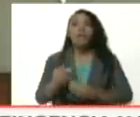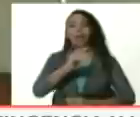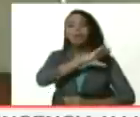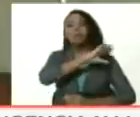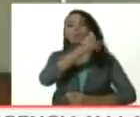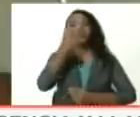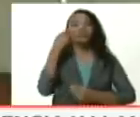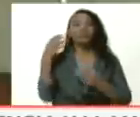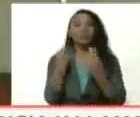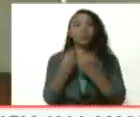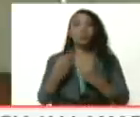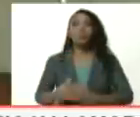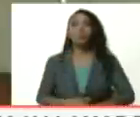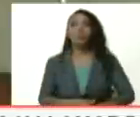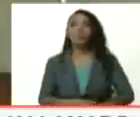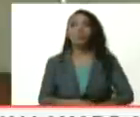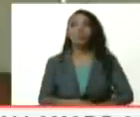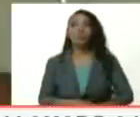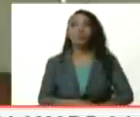rector electoral.